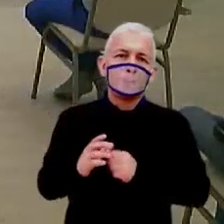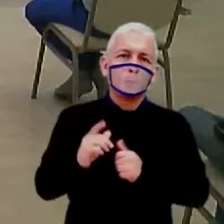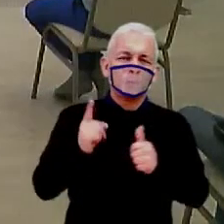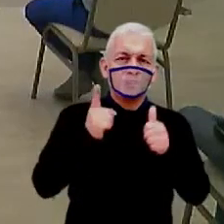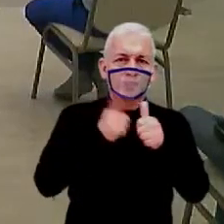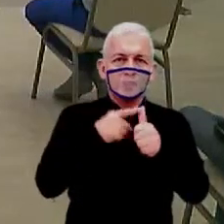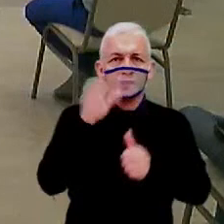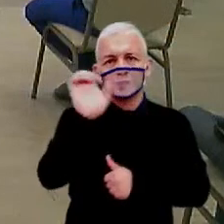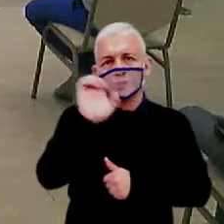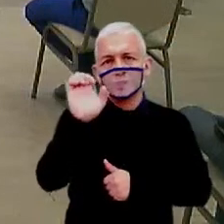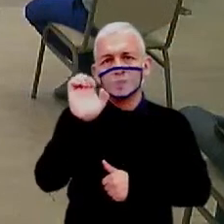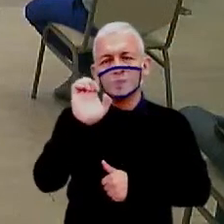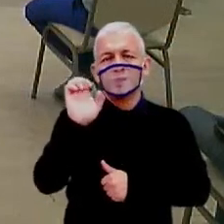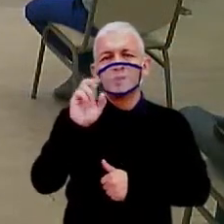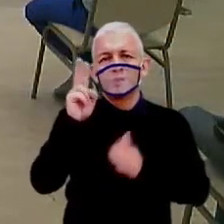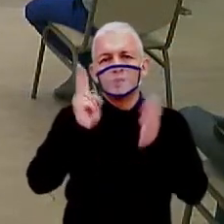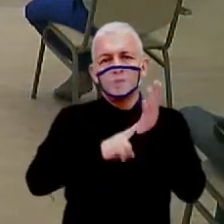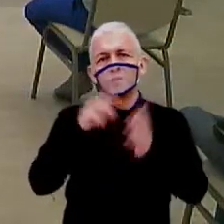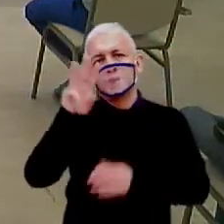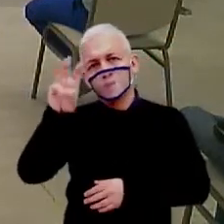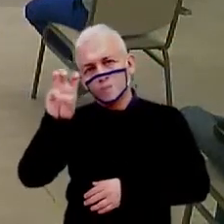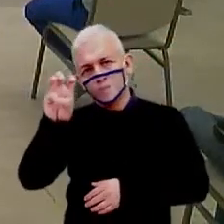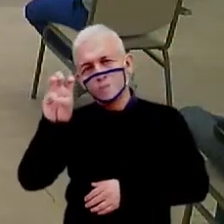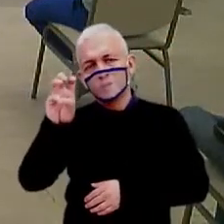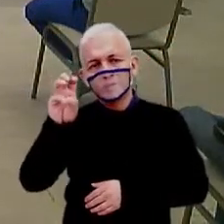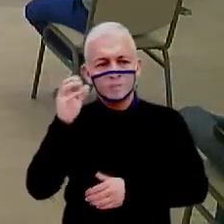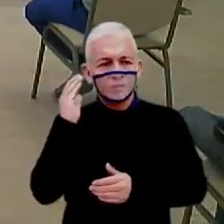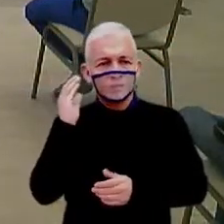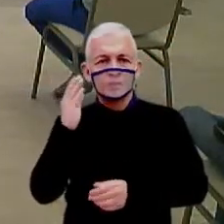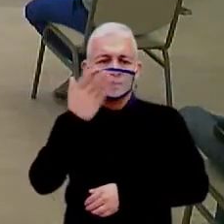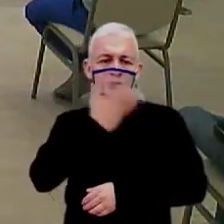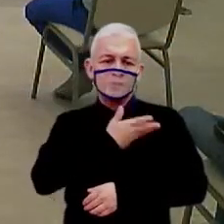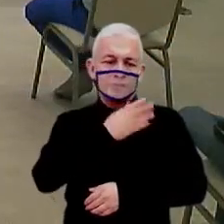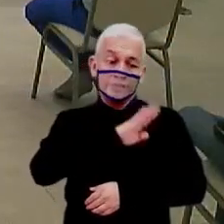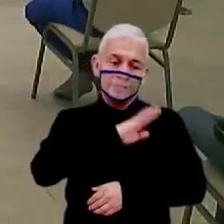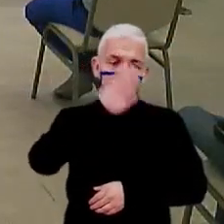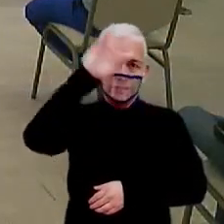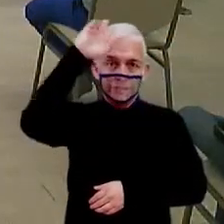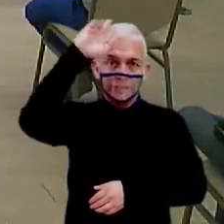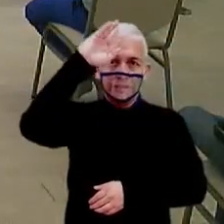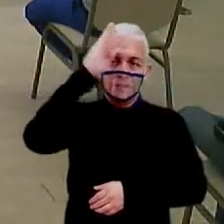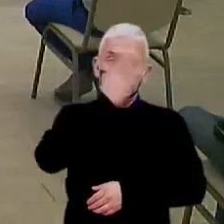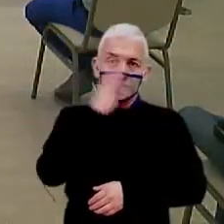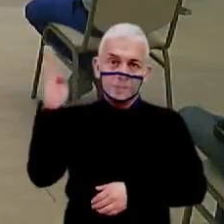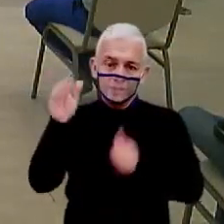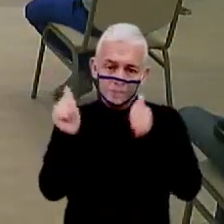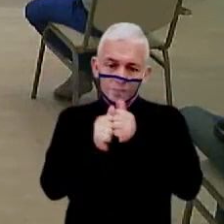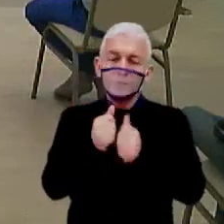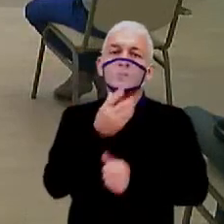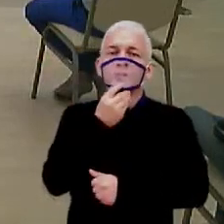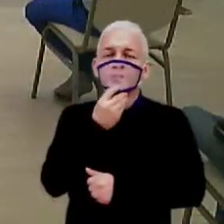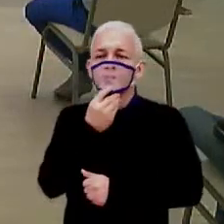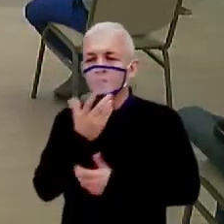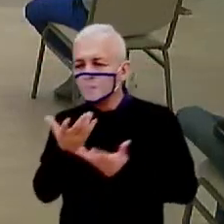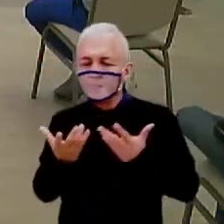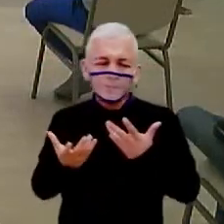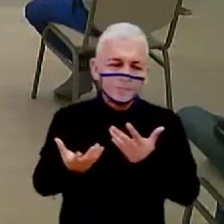primero de enero del 2008, llegamos a la Alcaldía de Barranquilla acompañando a Alejandro Char